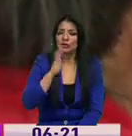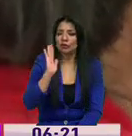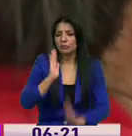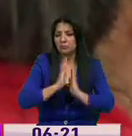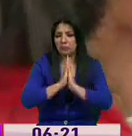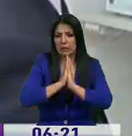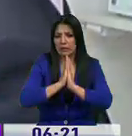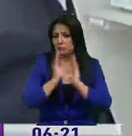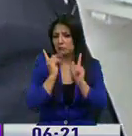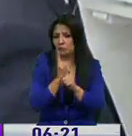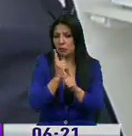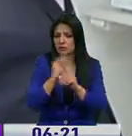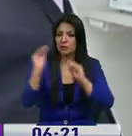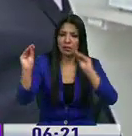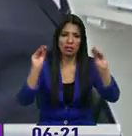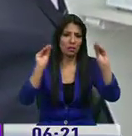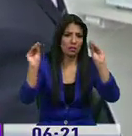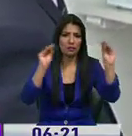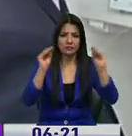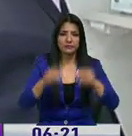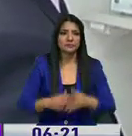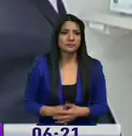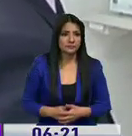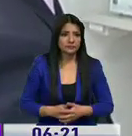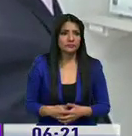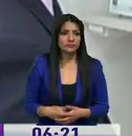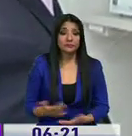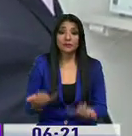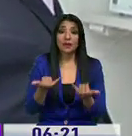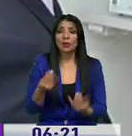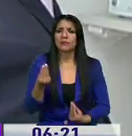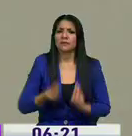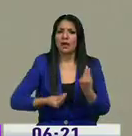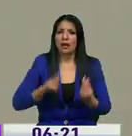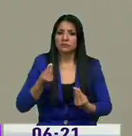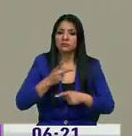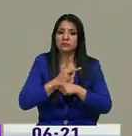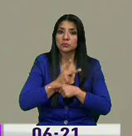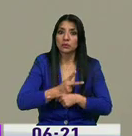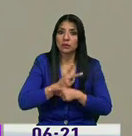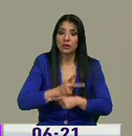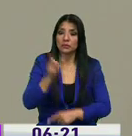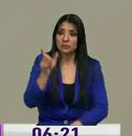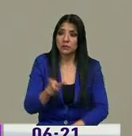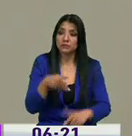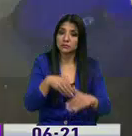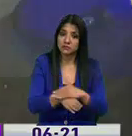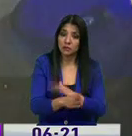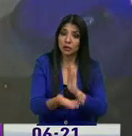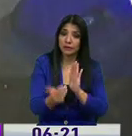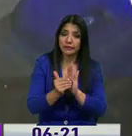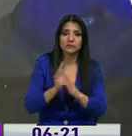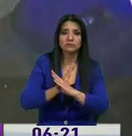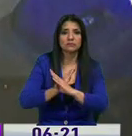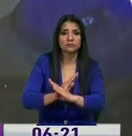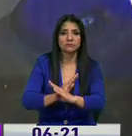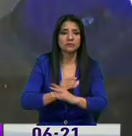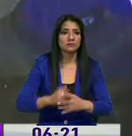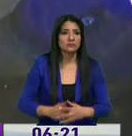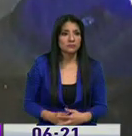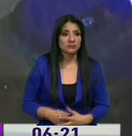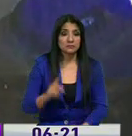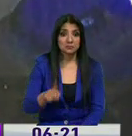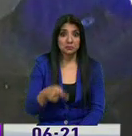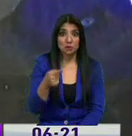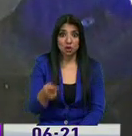locales comerciales mientras que ella ahora trata de brindar se para evitar que este tipo de personas vuelvan a visitarla en la próxima asegura que